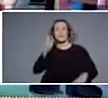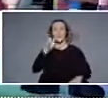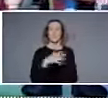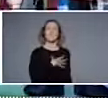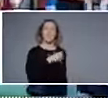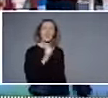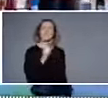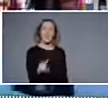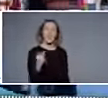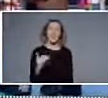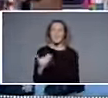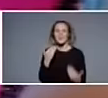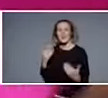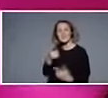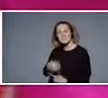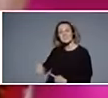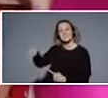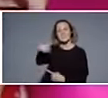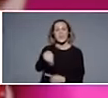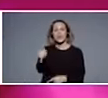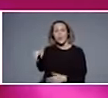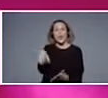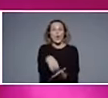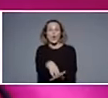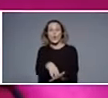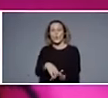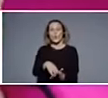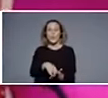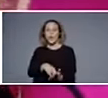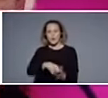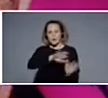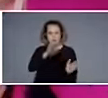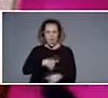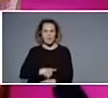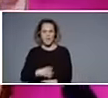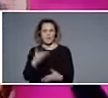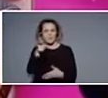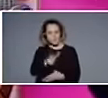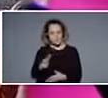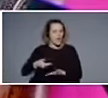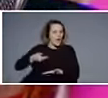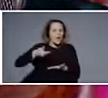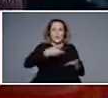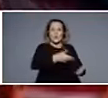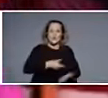valientes que nunca dudan en estar y ayudar a la gente.